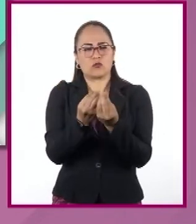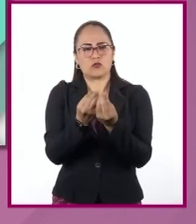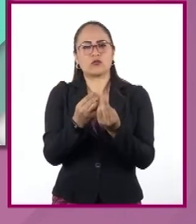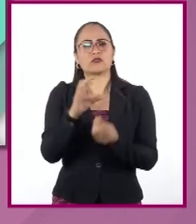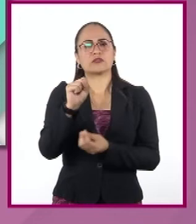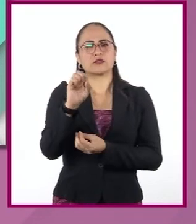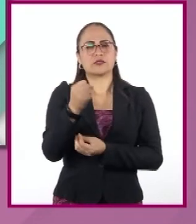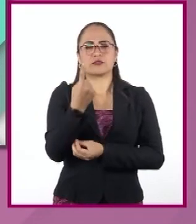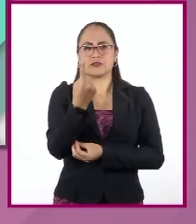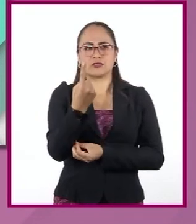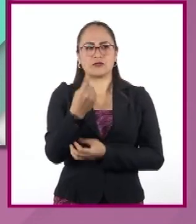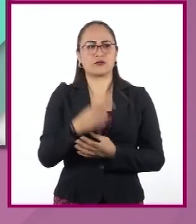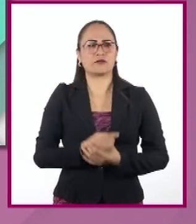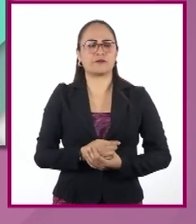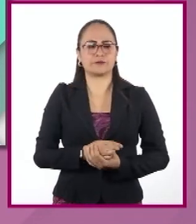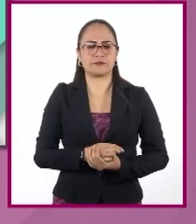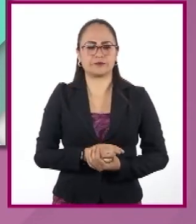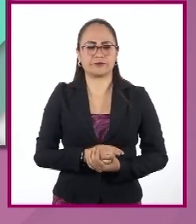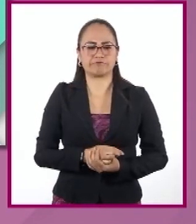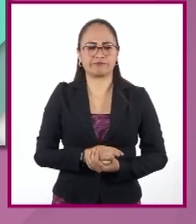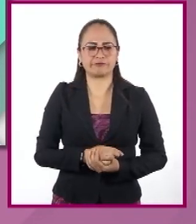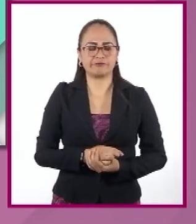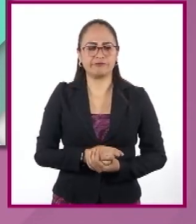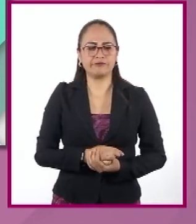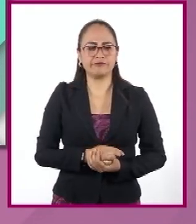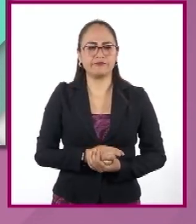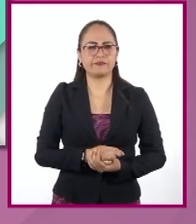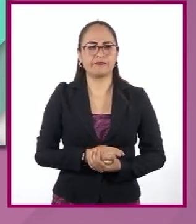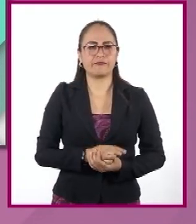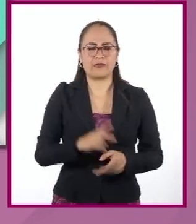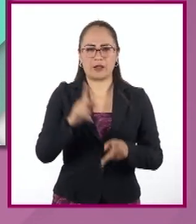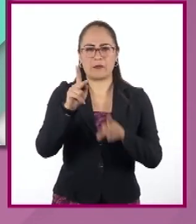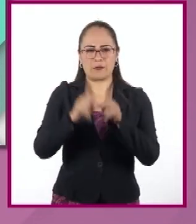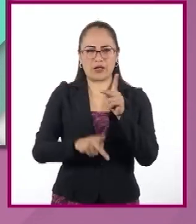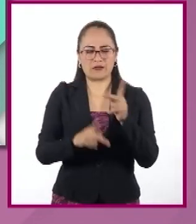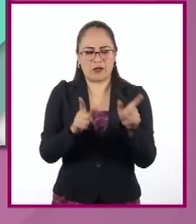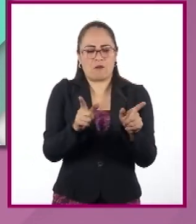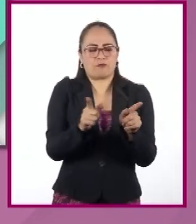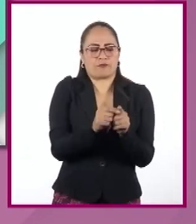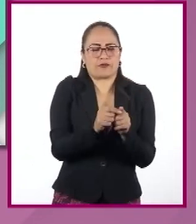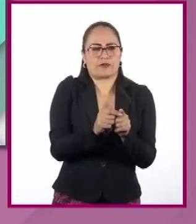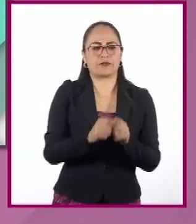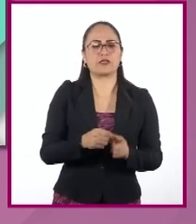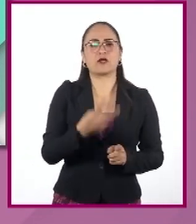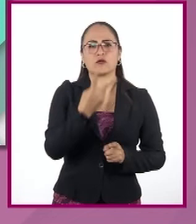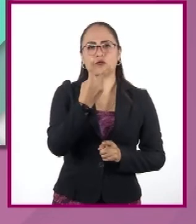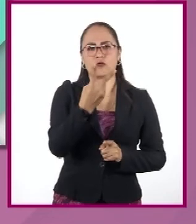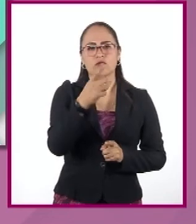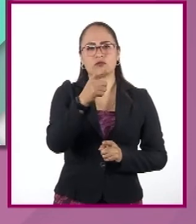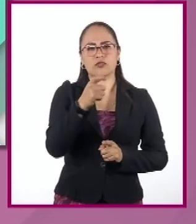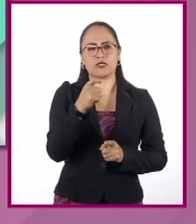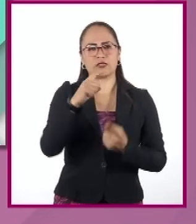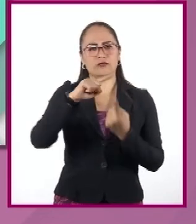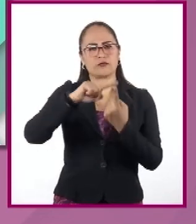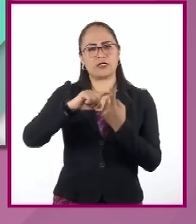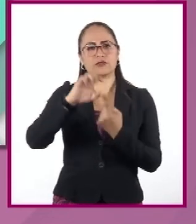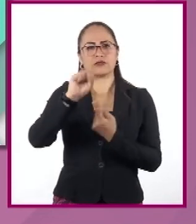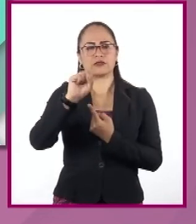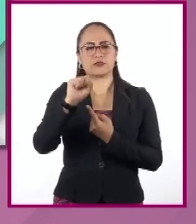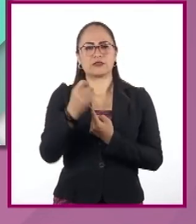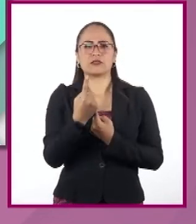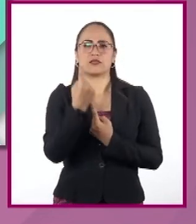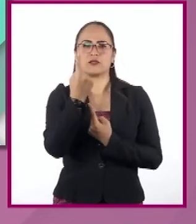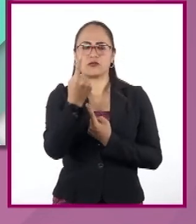61. De tal manera que se obtiene así una ecuación simplificada, 2X más